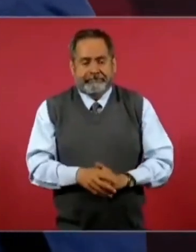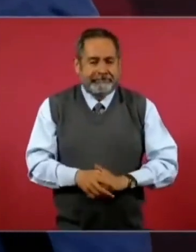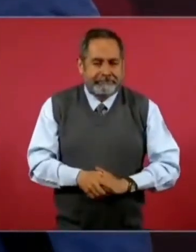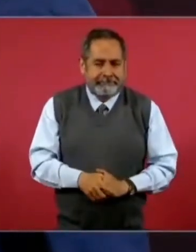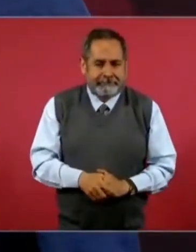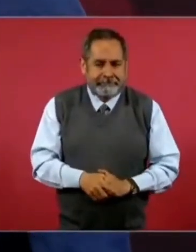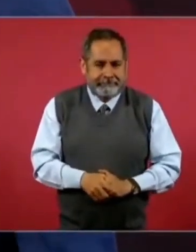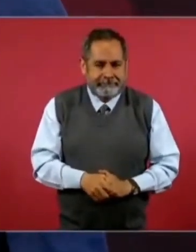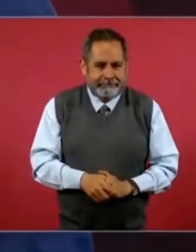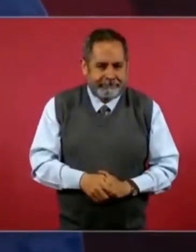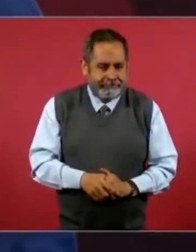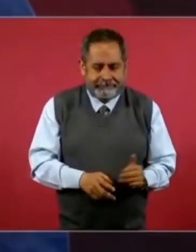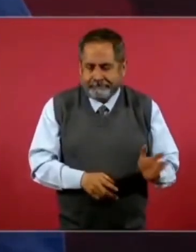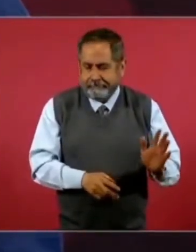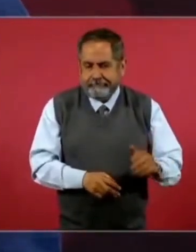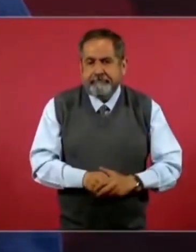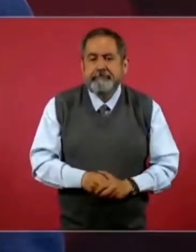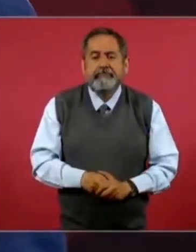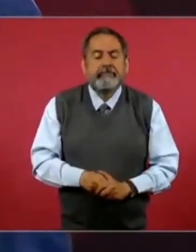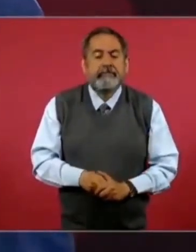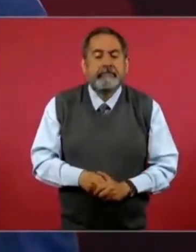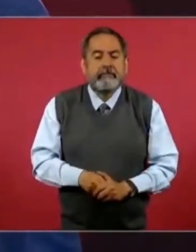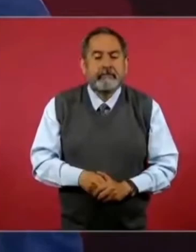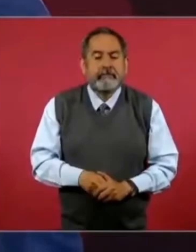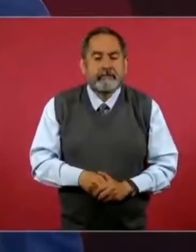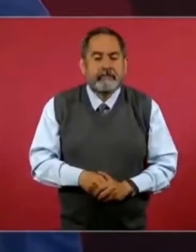del periodismo.